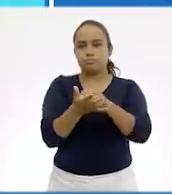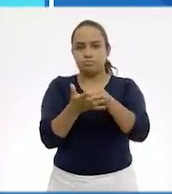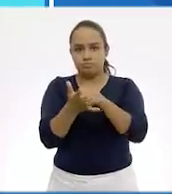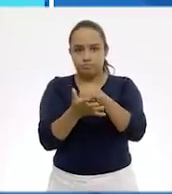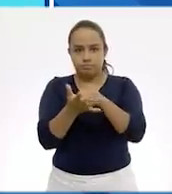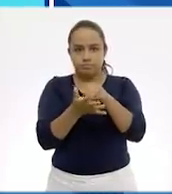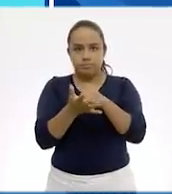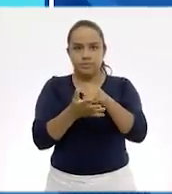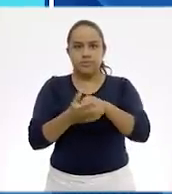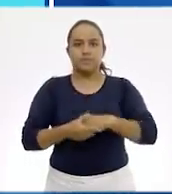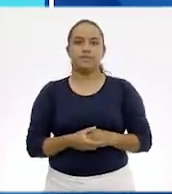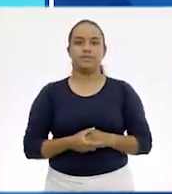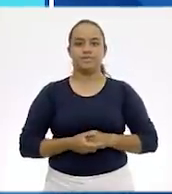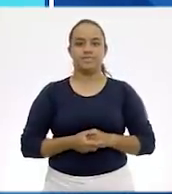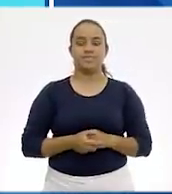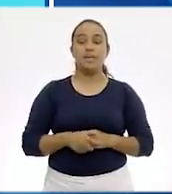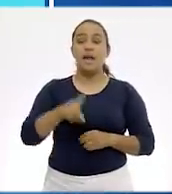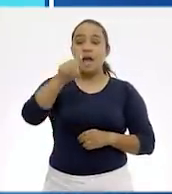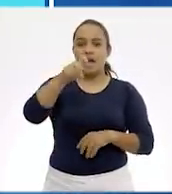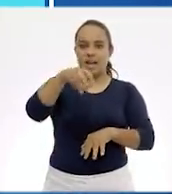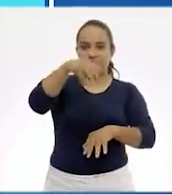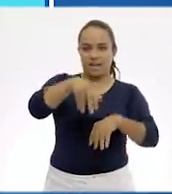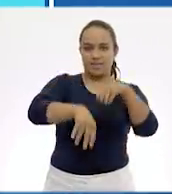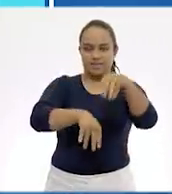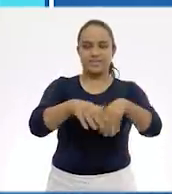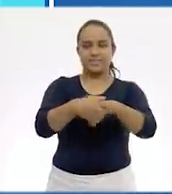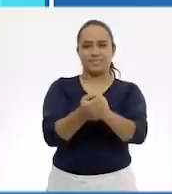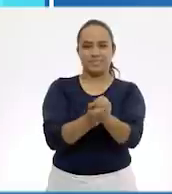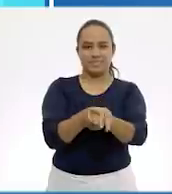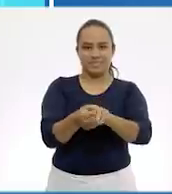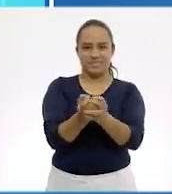tus uñas. Enjuaga tus manos con agua.